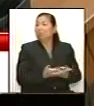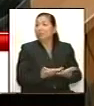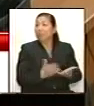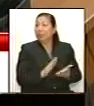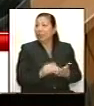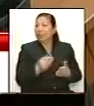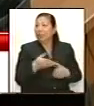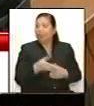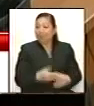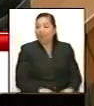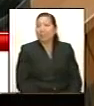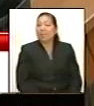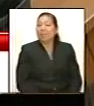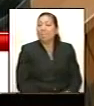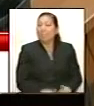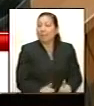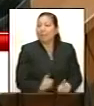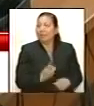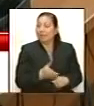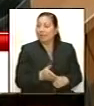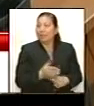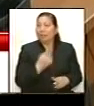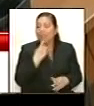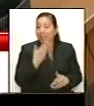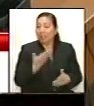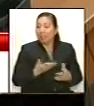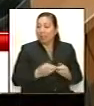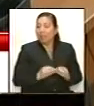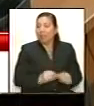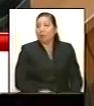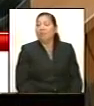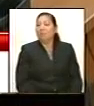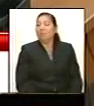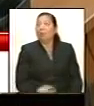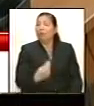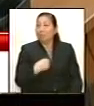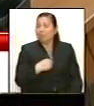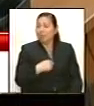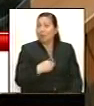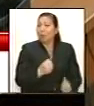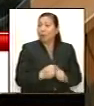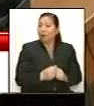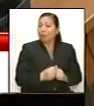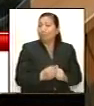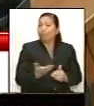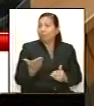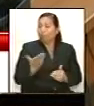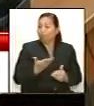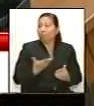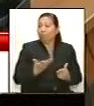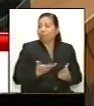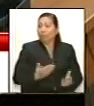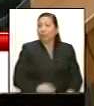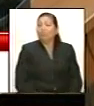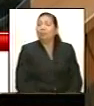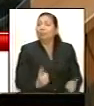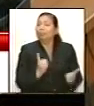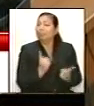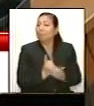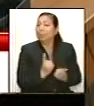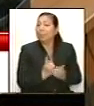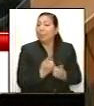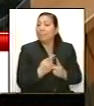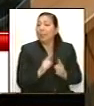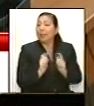tienes que mandarme el enlace, pero luego vas al enlace y ya borraron el comentario. Y nosotros con Hiperderecho hemos estado tratando de encontrar mecanismos